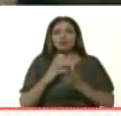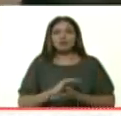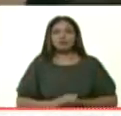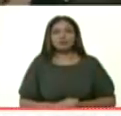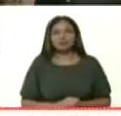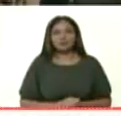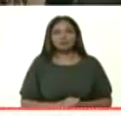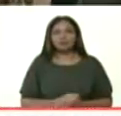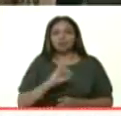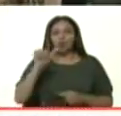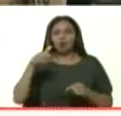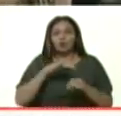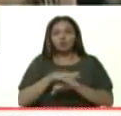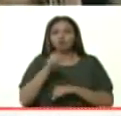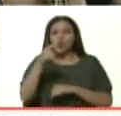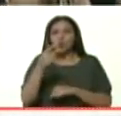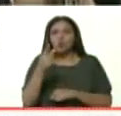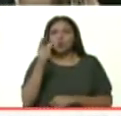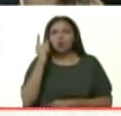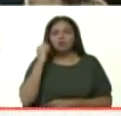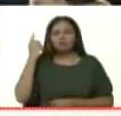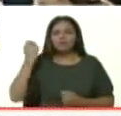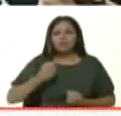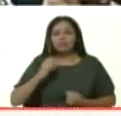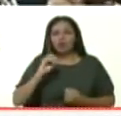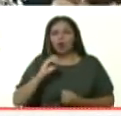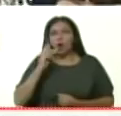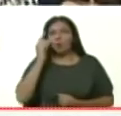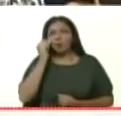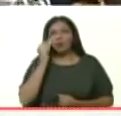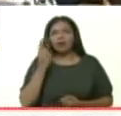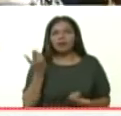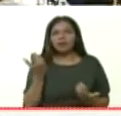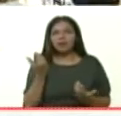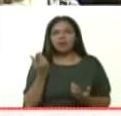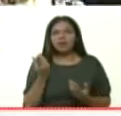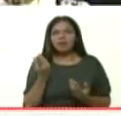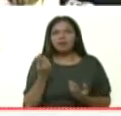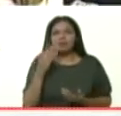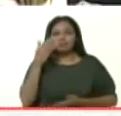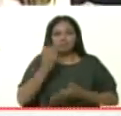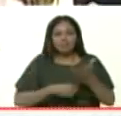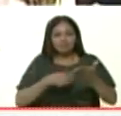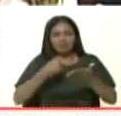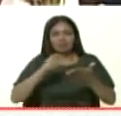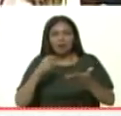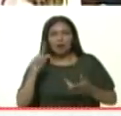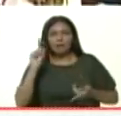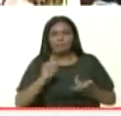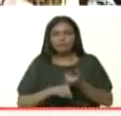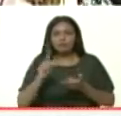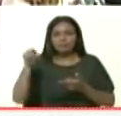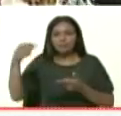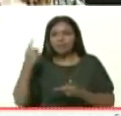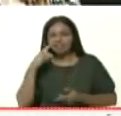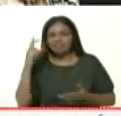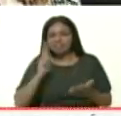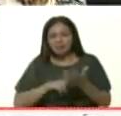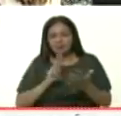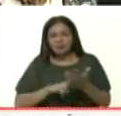Jorge Rodríguez, ¿es machista o feminista? ¿Comprobado? Me trae una carta firmada por sus esposas mañana para decir verdad.